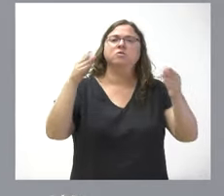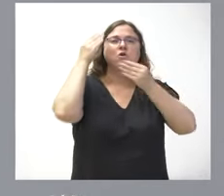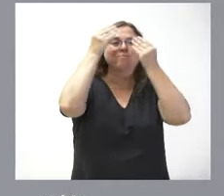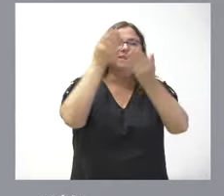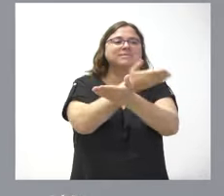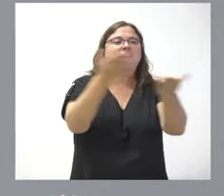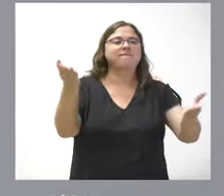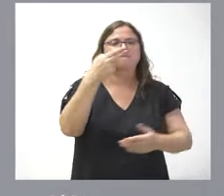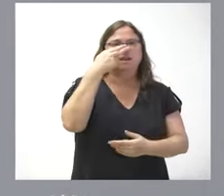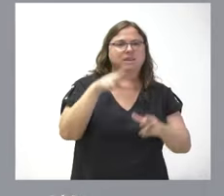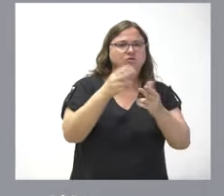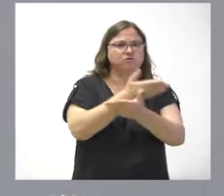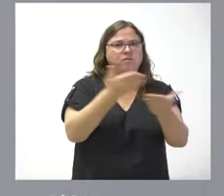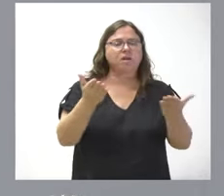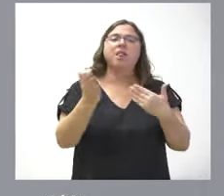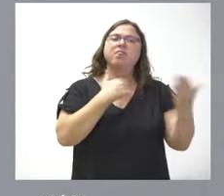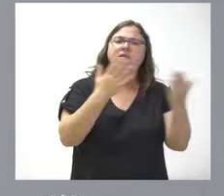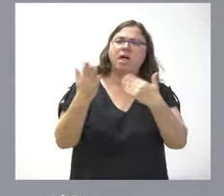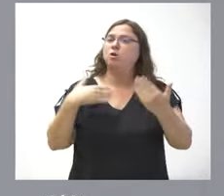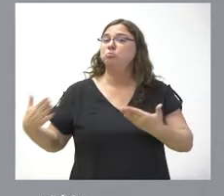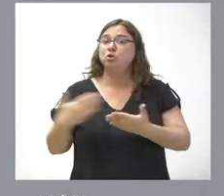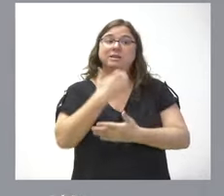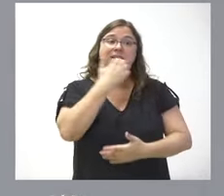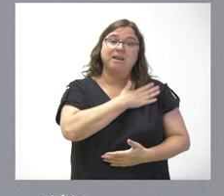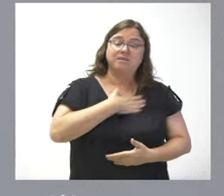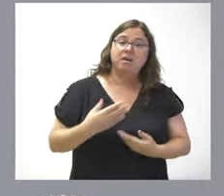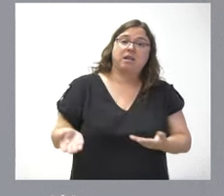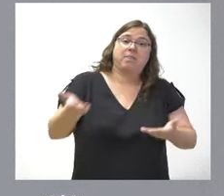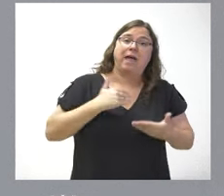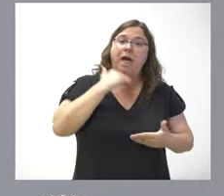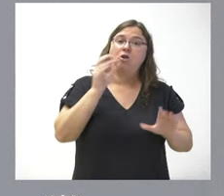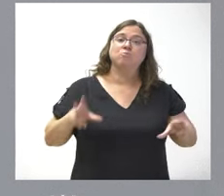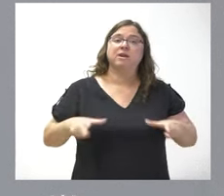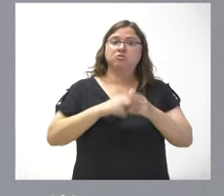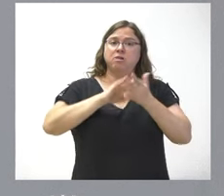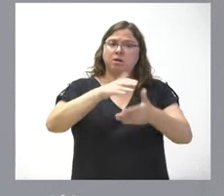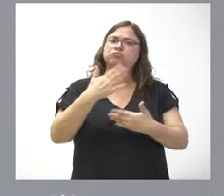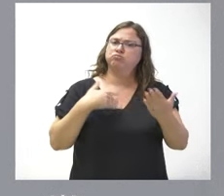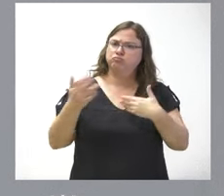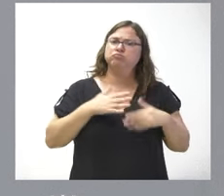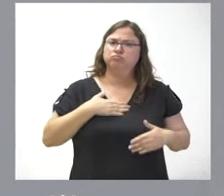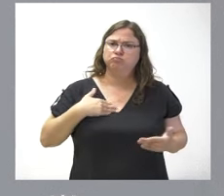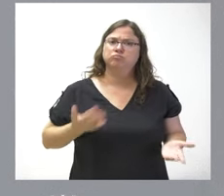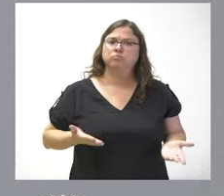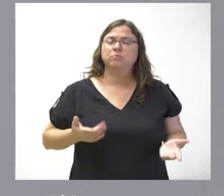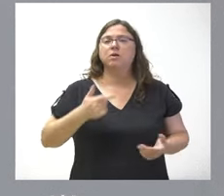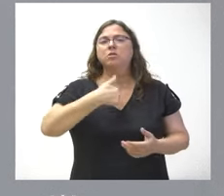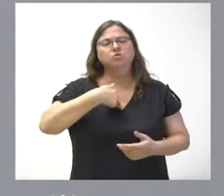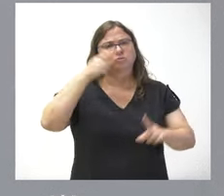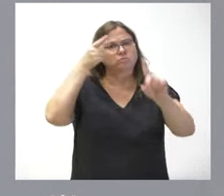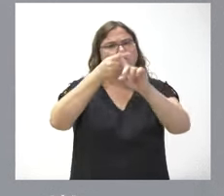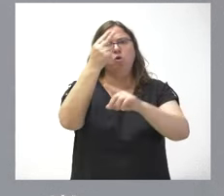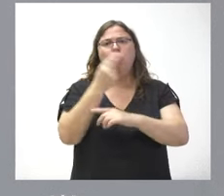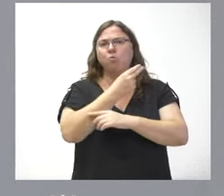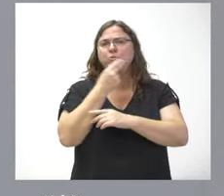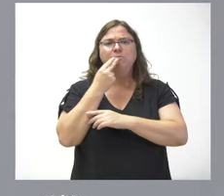intereses de todos y un gobierno que dialoga con todo aquel que quiera aportar algo a la sociedad de castell y león y por tanto nosotros tenemos un claro compromiso